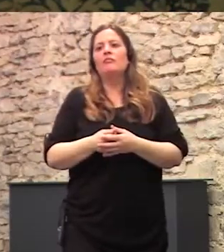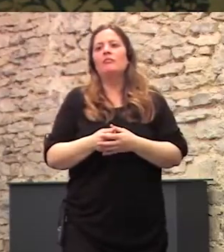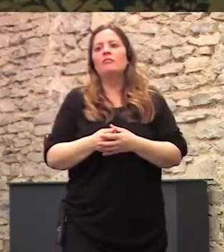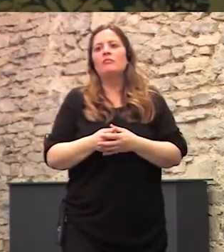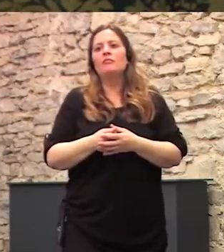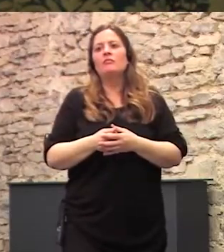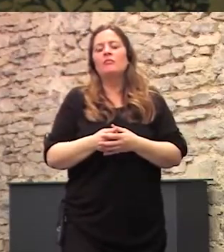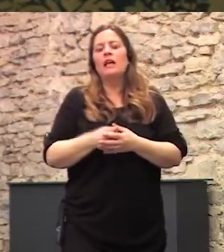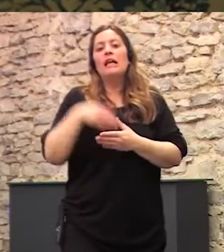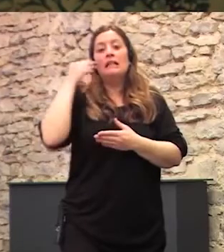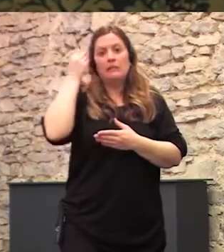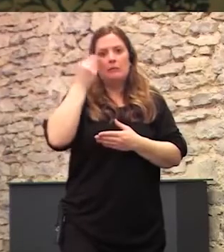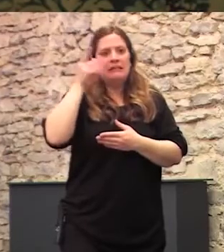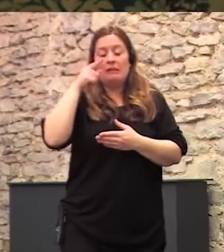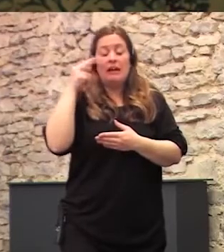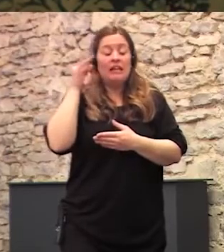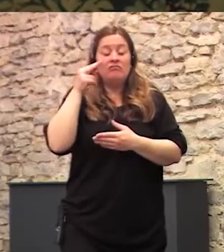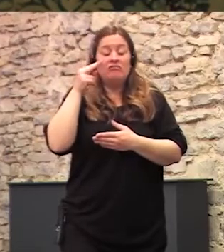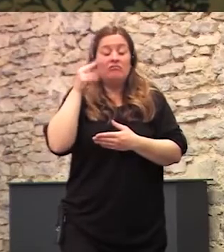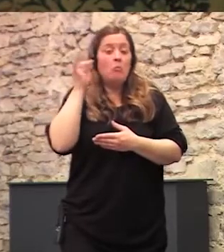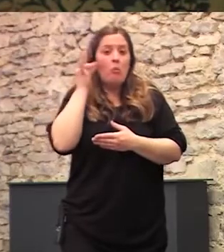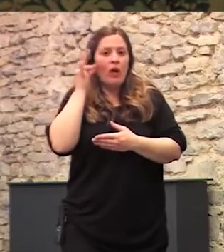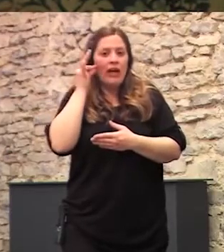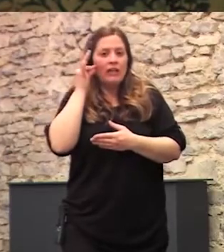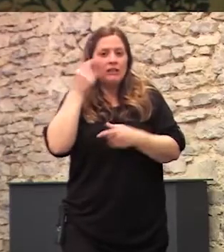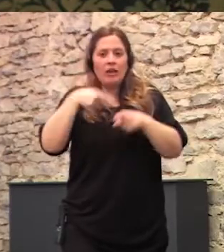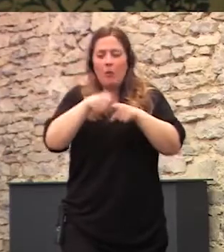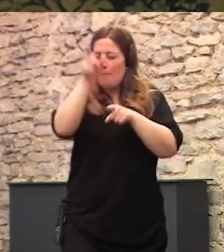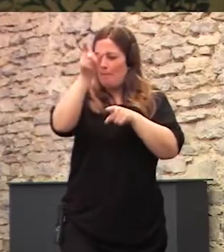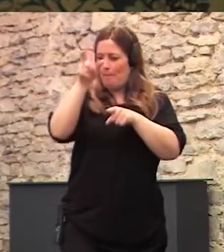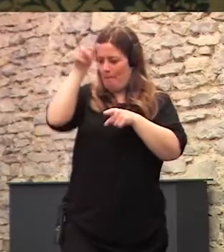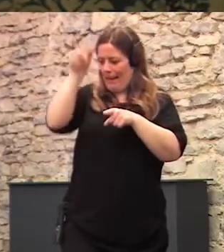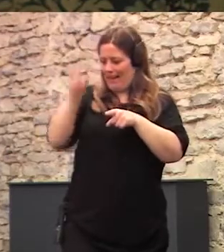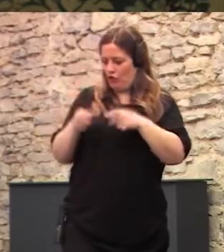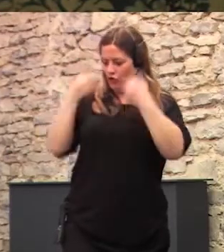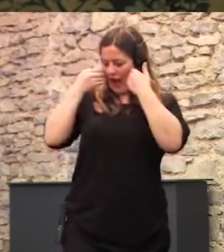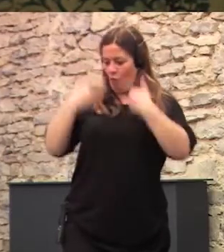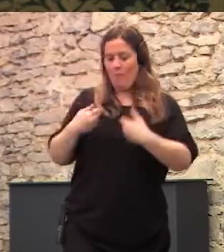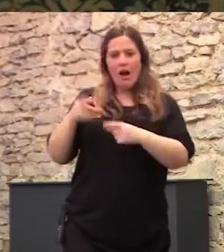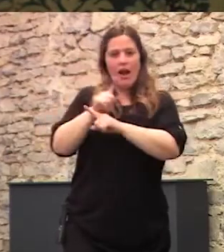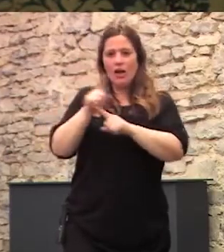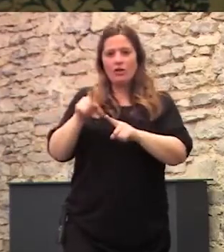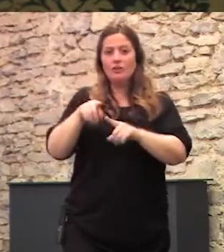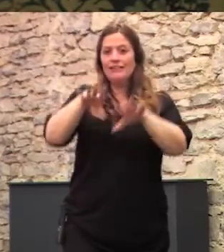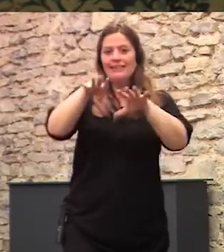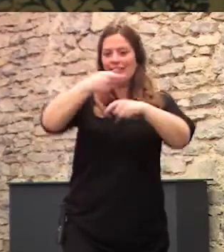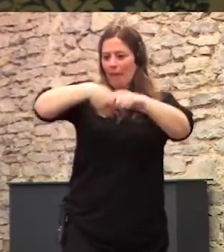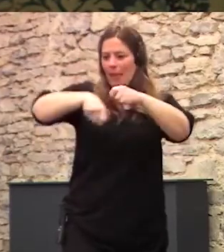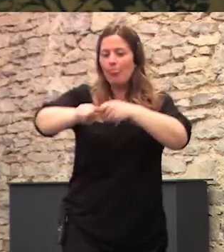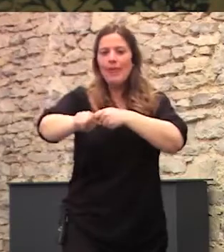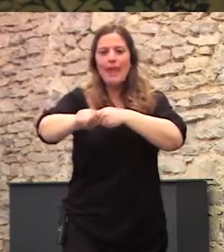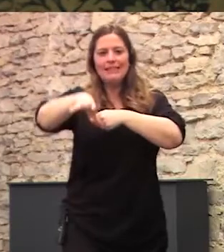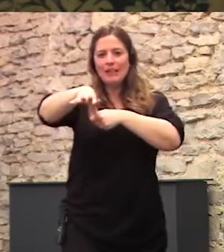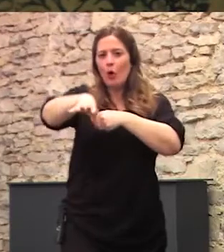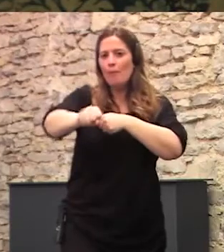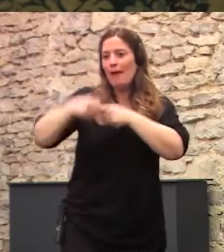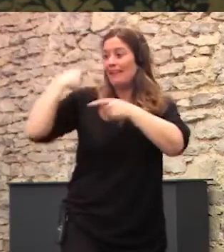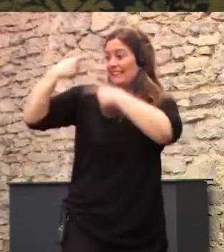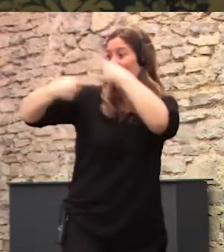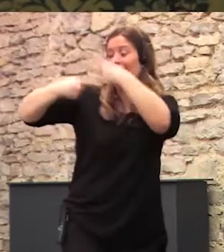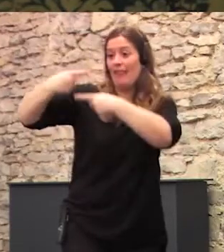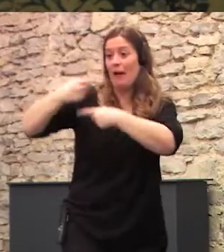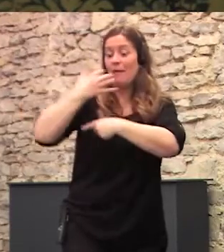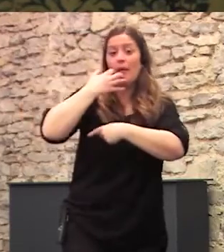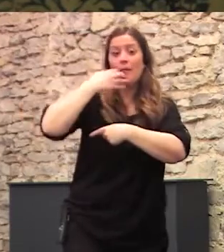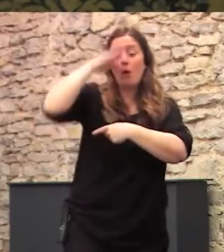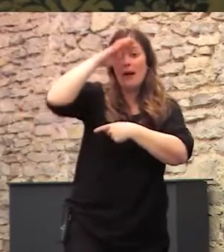se consideraban que las mujeres no eran seres humanos, ¿eh? Se vendían, se compraban, se heredaban de padre a hijo. El padre